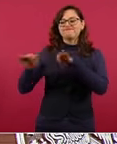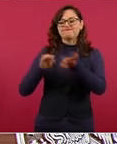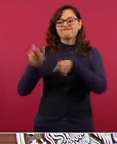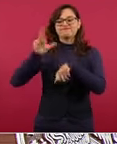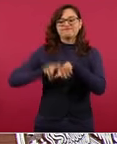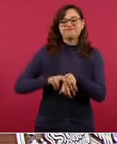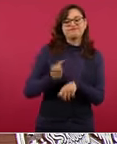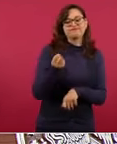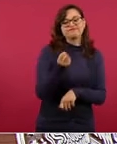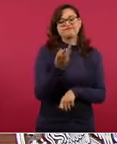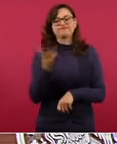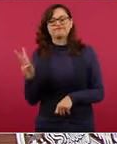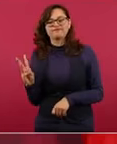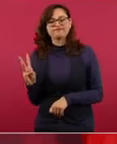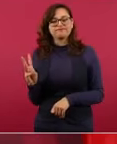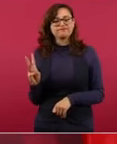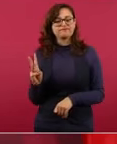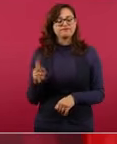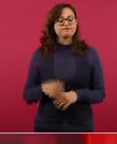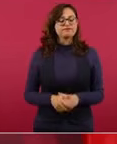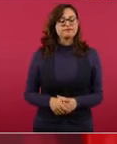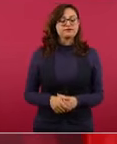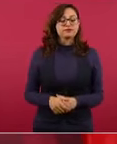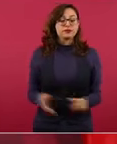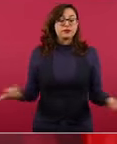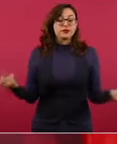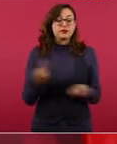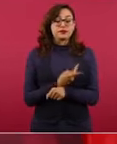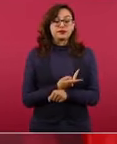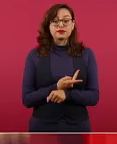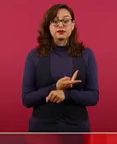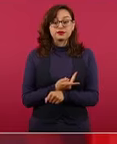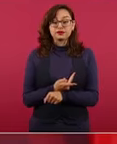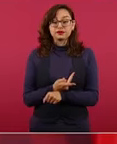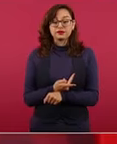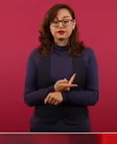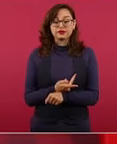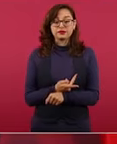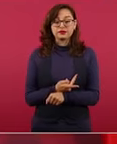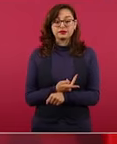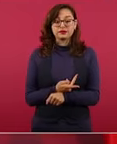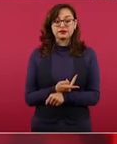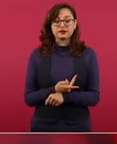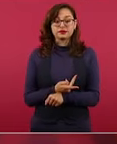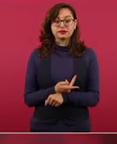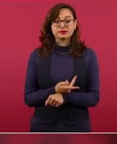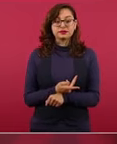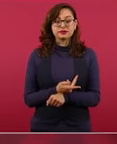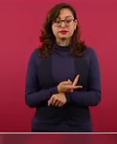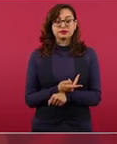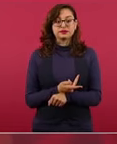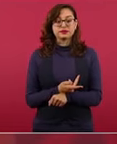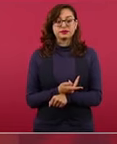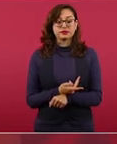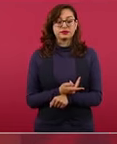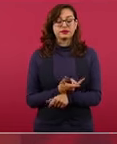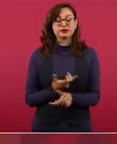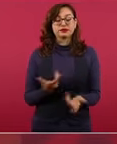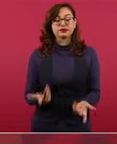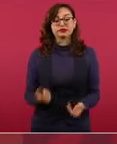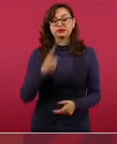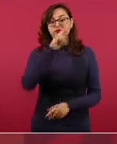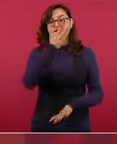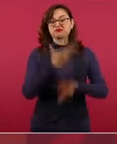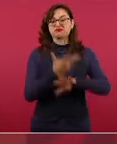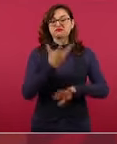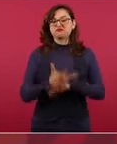y si hay esta política de hacer un muro